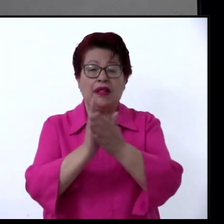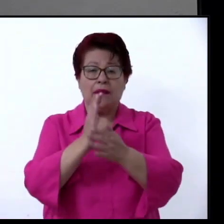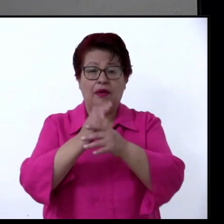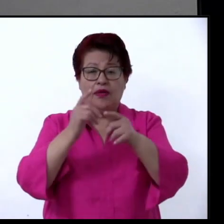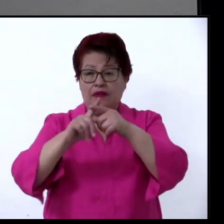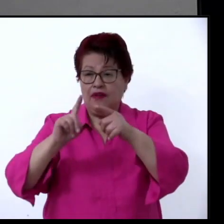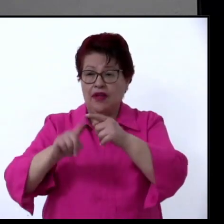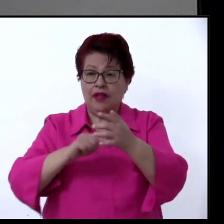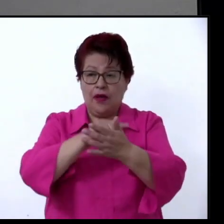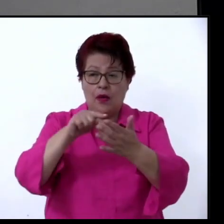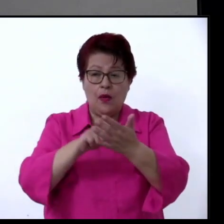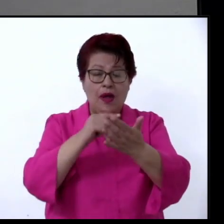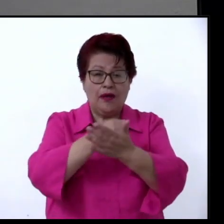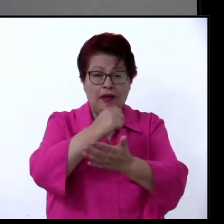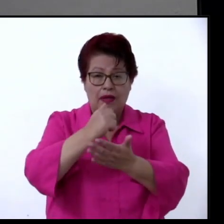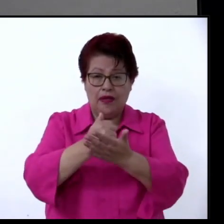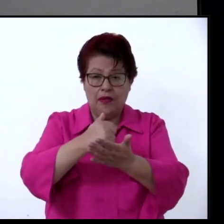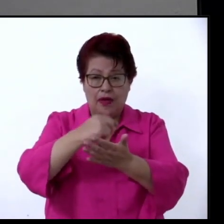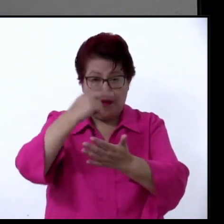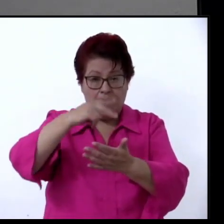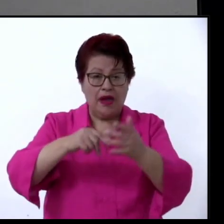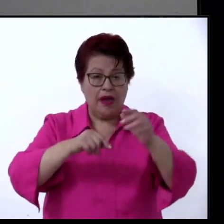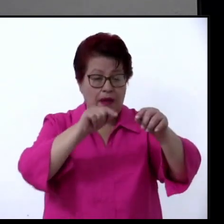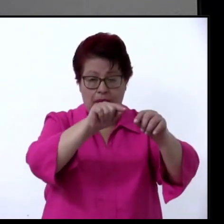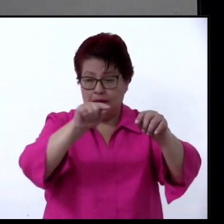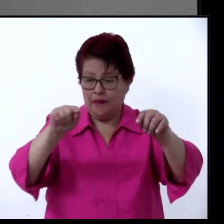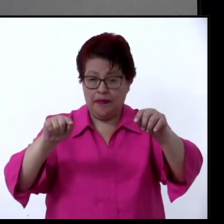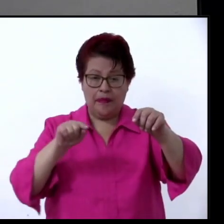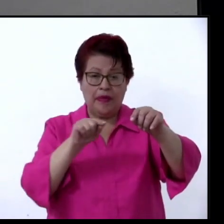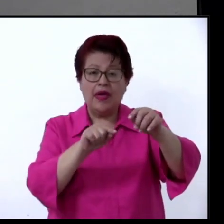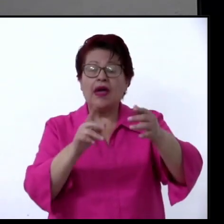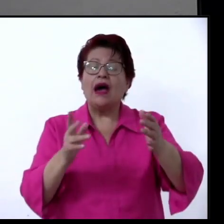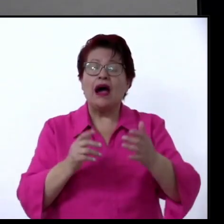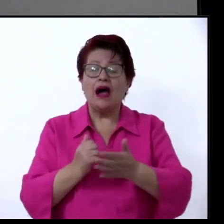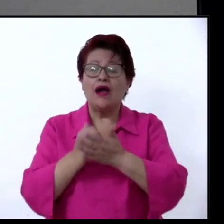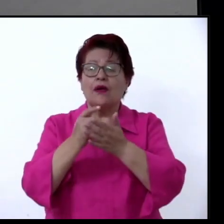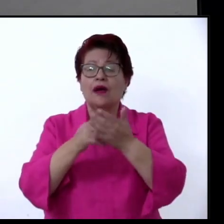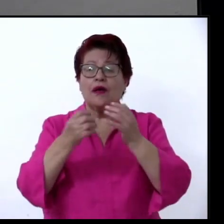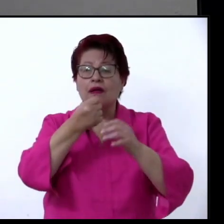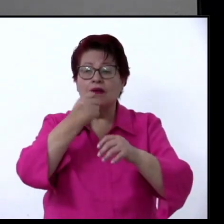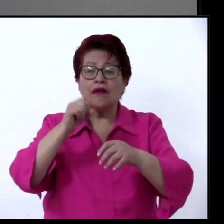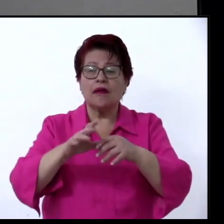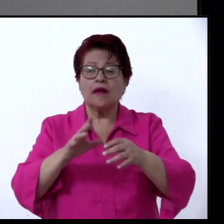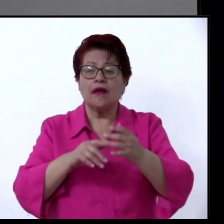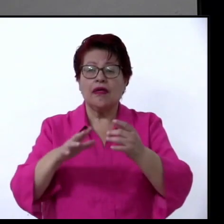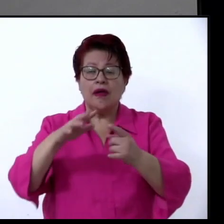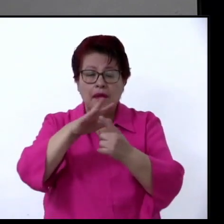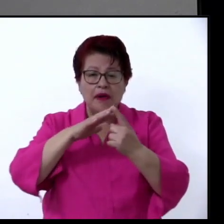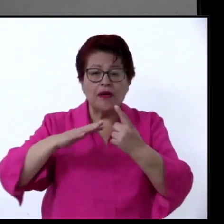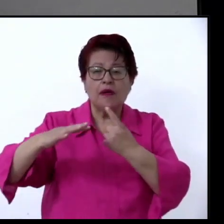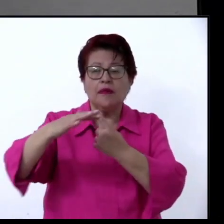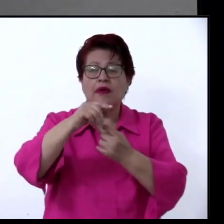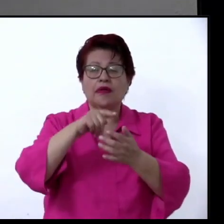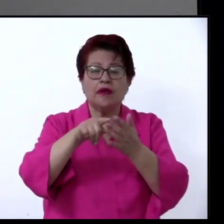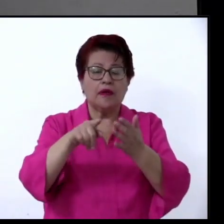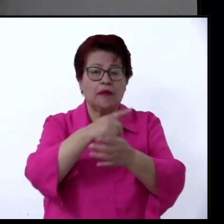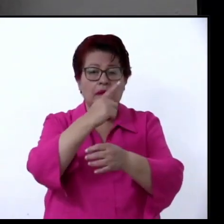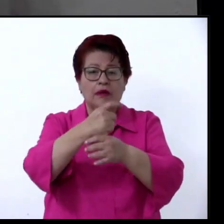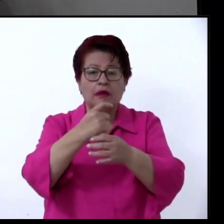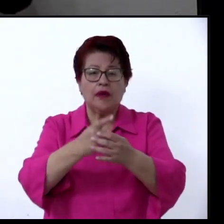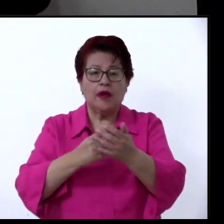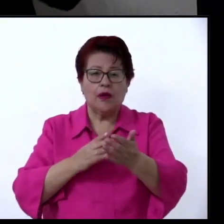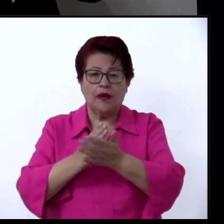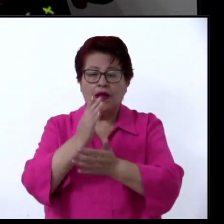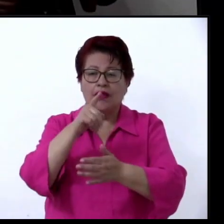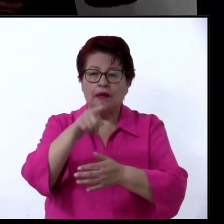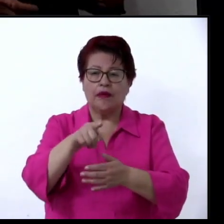diversas zonas de la Ciudad de México generadas en colaboración con la Secretaría de Medio Ambiente. Primero, la intervención